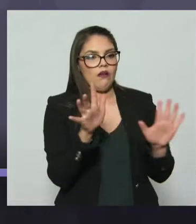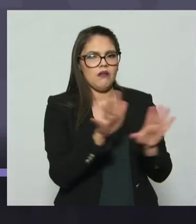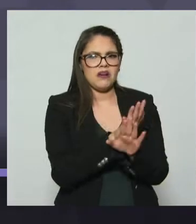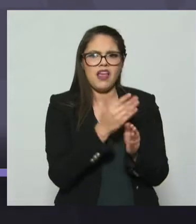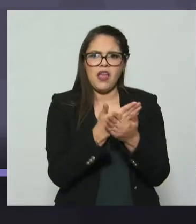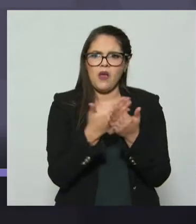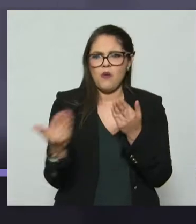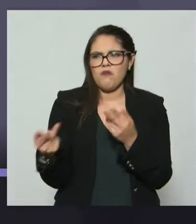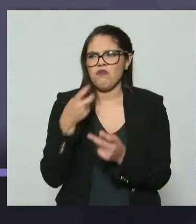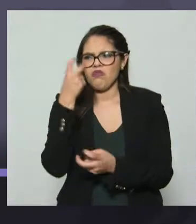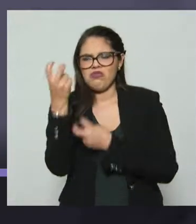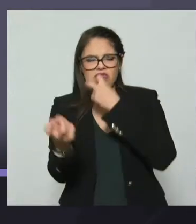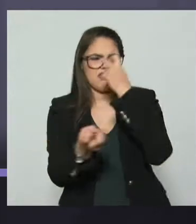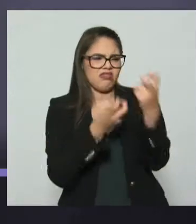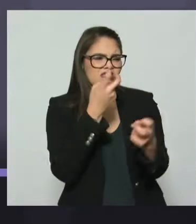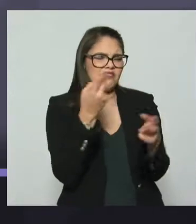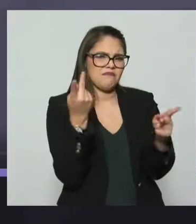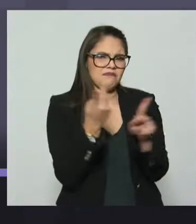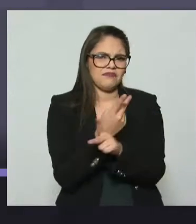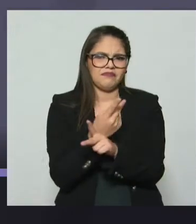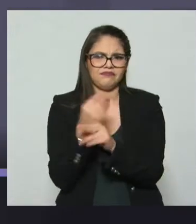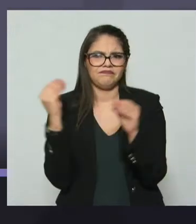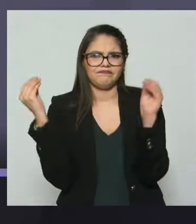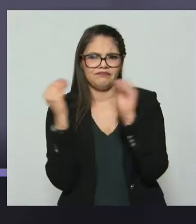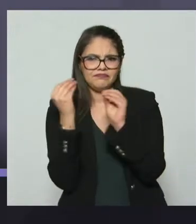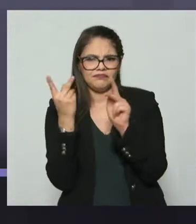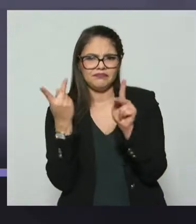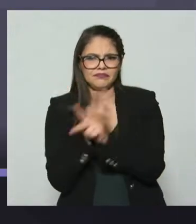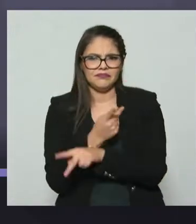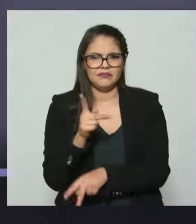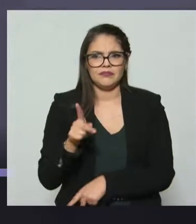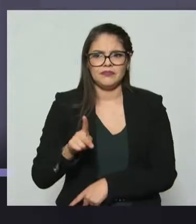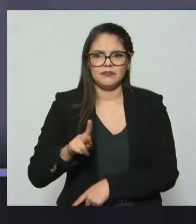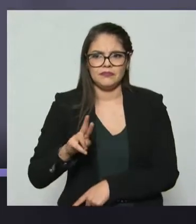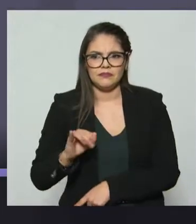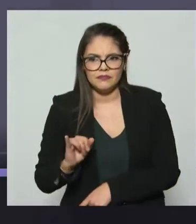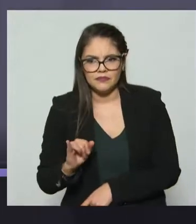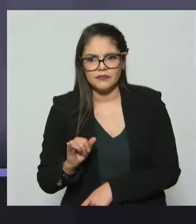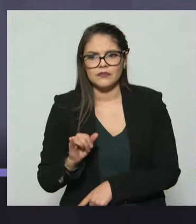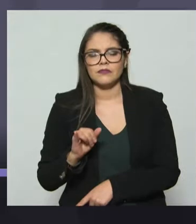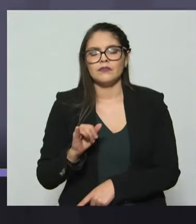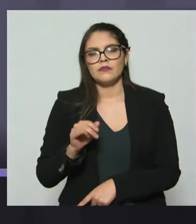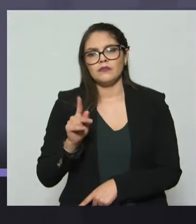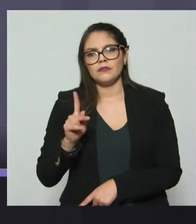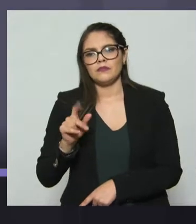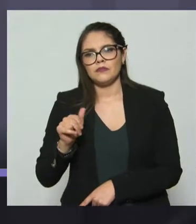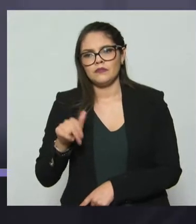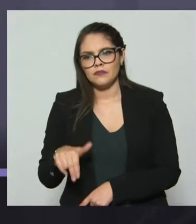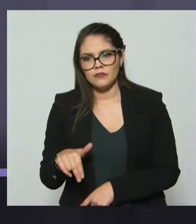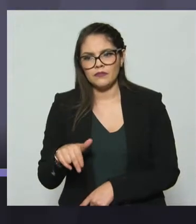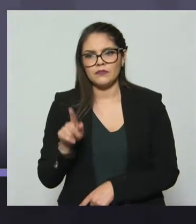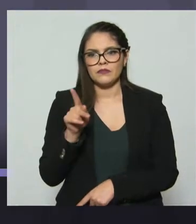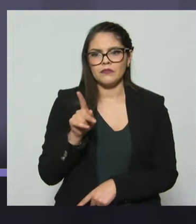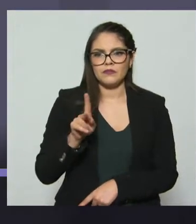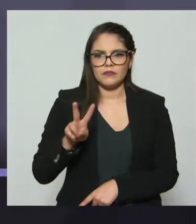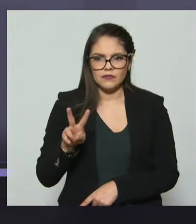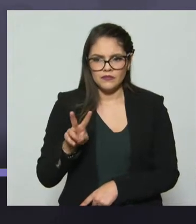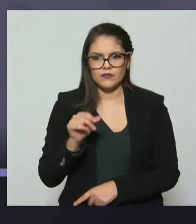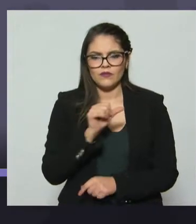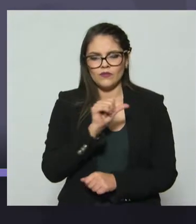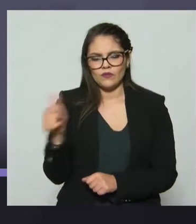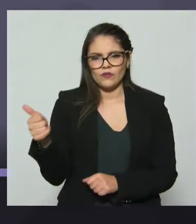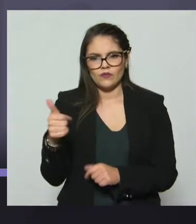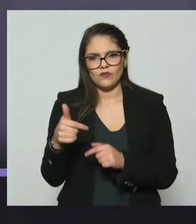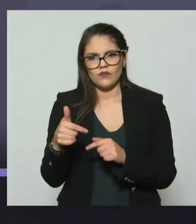que se suscitaron en el debate interno con el PRI y con el PAN y con el resto de los partidos, con el Partido Verde y con el resto de los partidos que están en